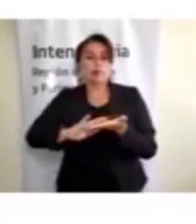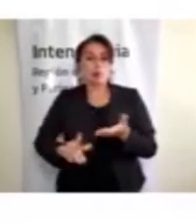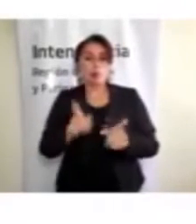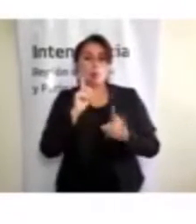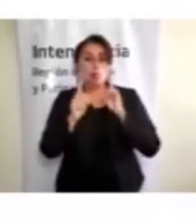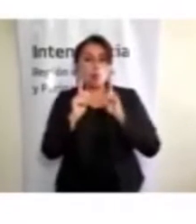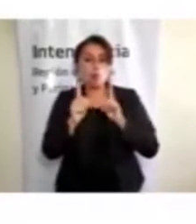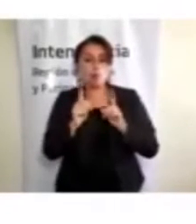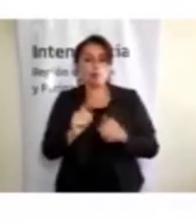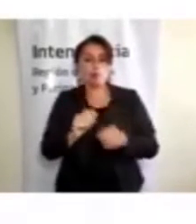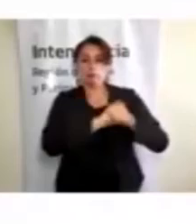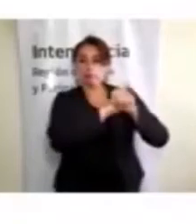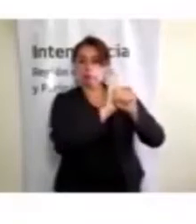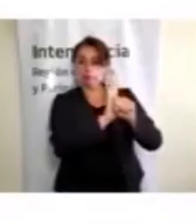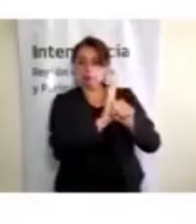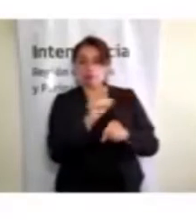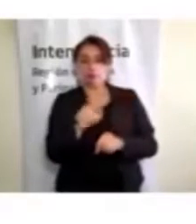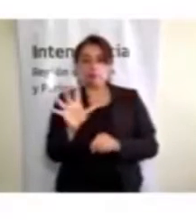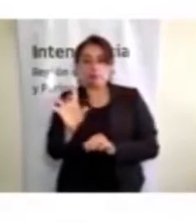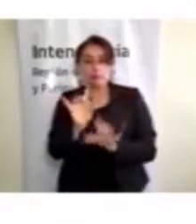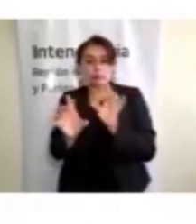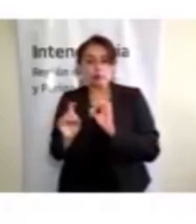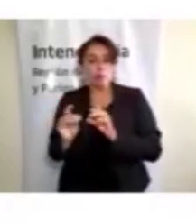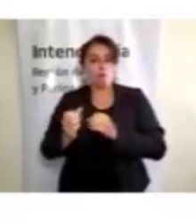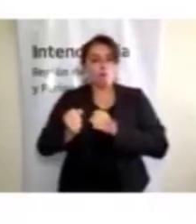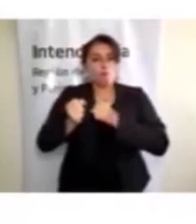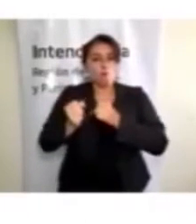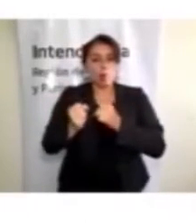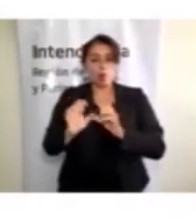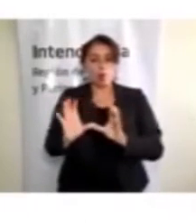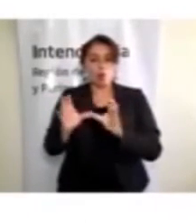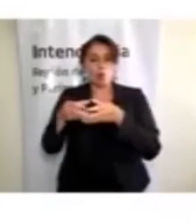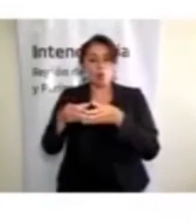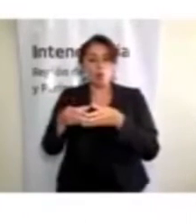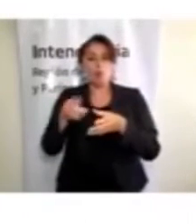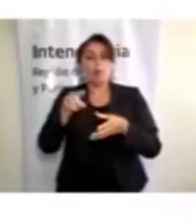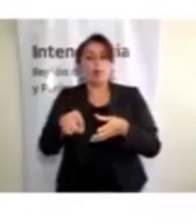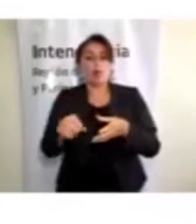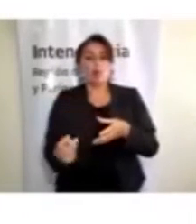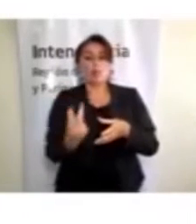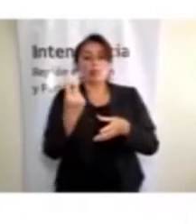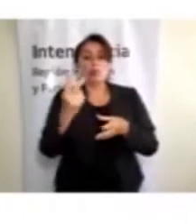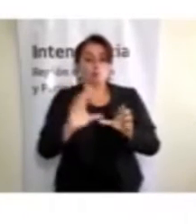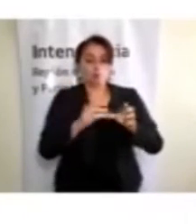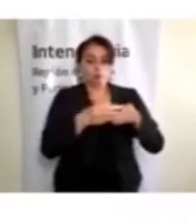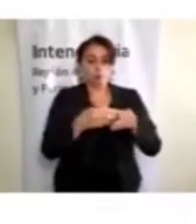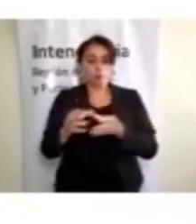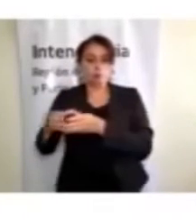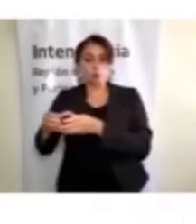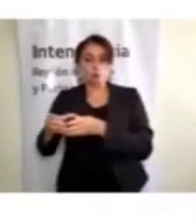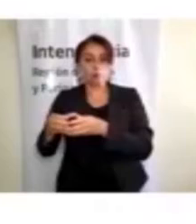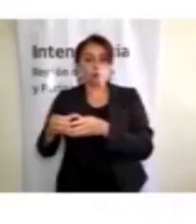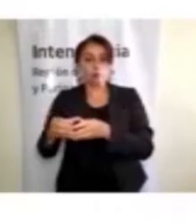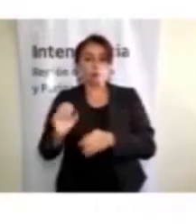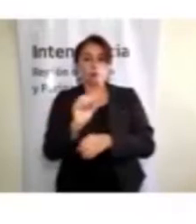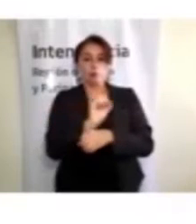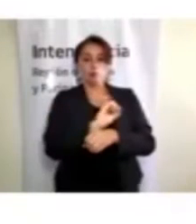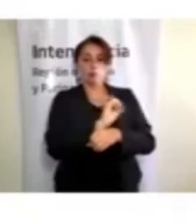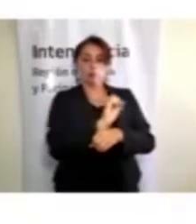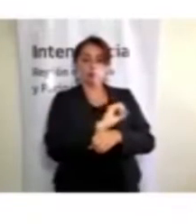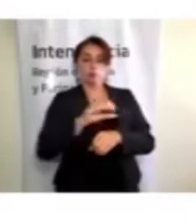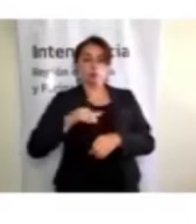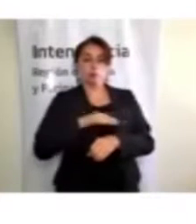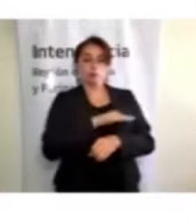testeo. Hemos fortalecido el equipo de testeo para que salgan 2 equipos hoy día con un carro móvil